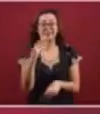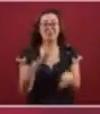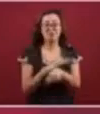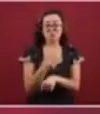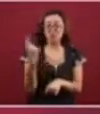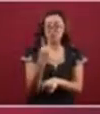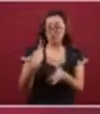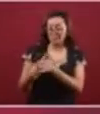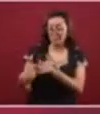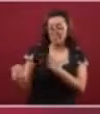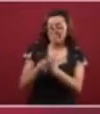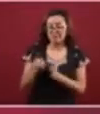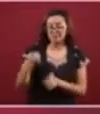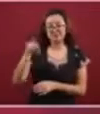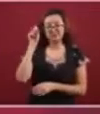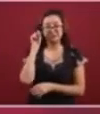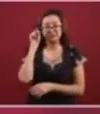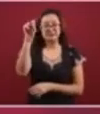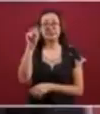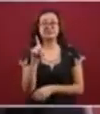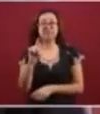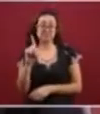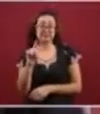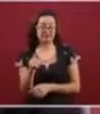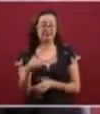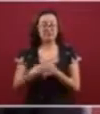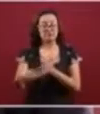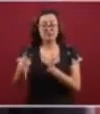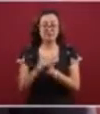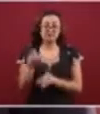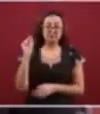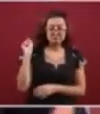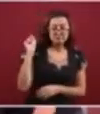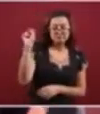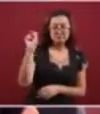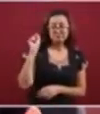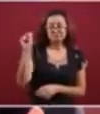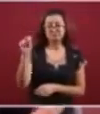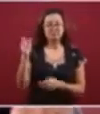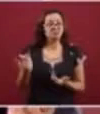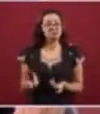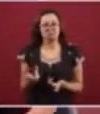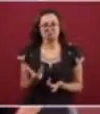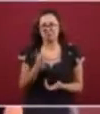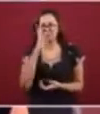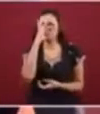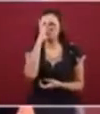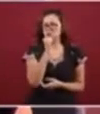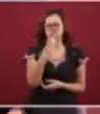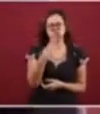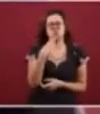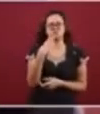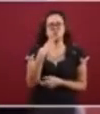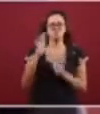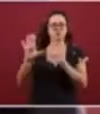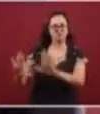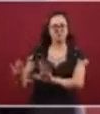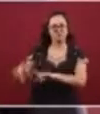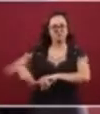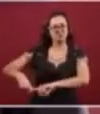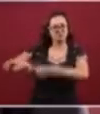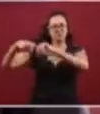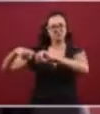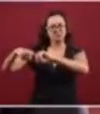que eran sindicalizadas, 70 plazas sindicalizadas, no las podemos ocupar, están congeladas, porque